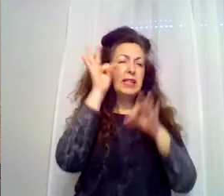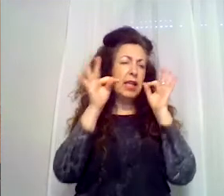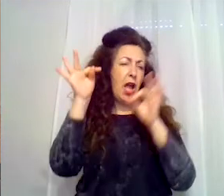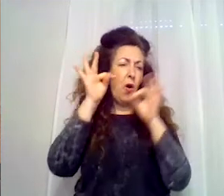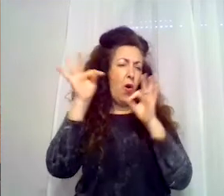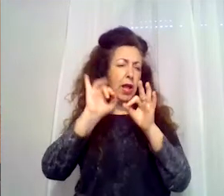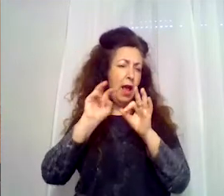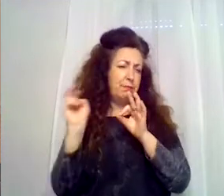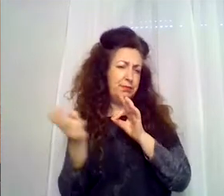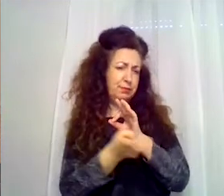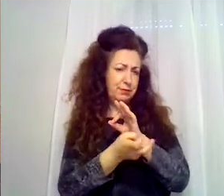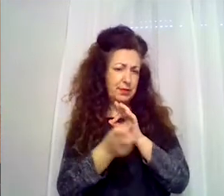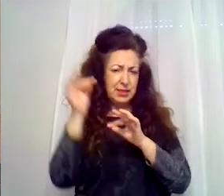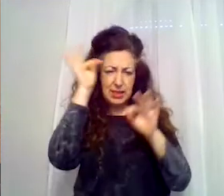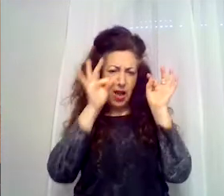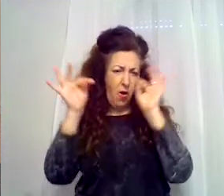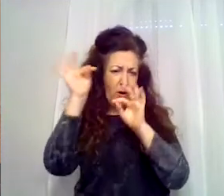los supuestos